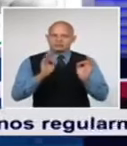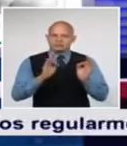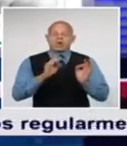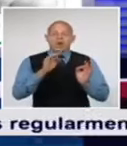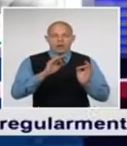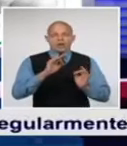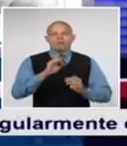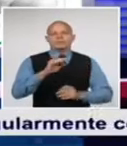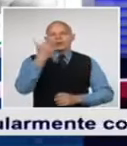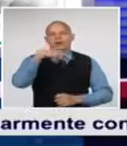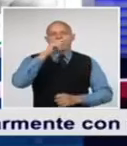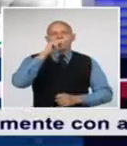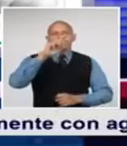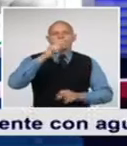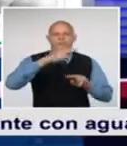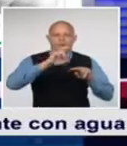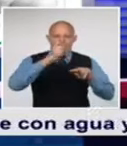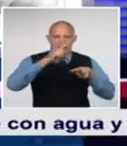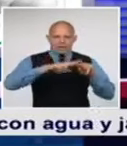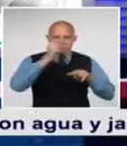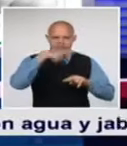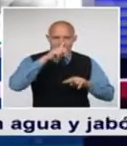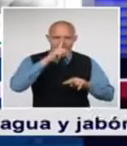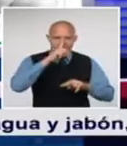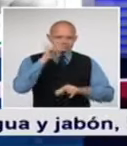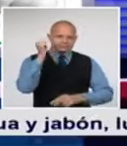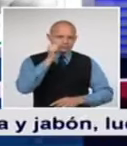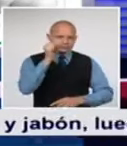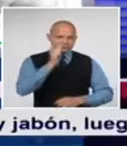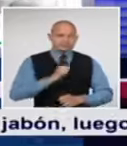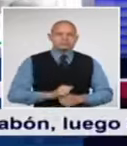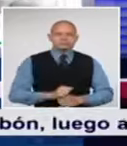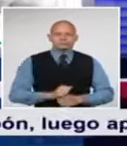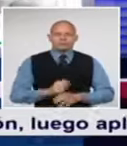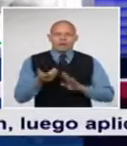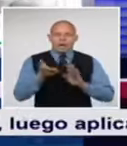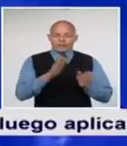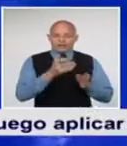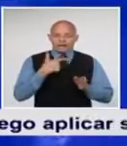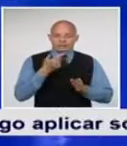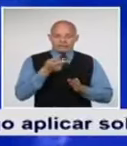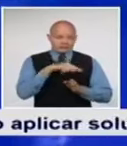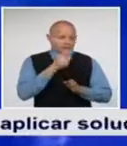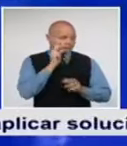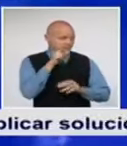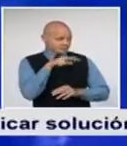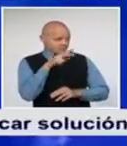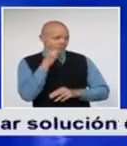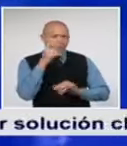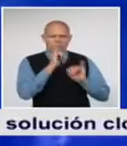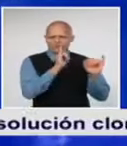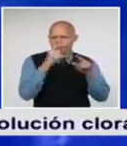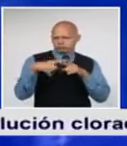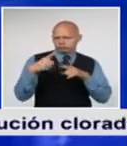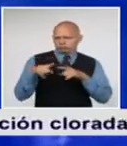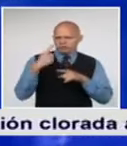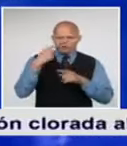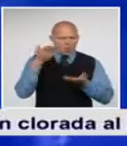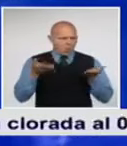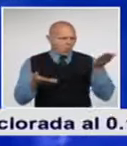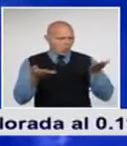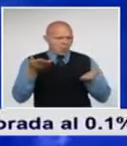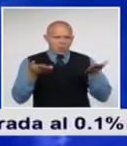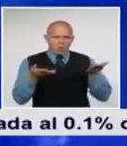de señas, Abraham Herrada. Y revisando ayer las noticias, doctor, veía que no existe mucha variación. Sí,